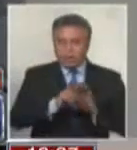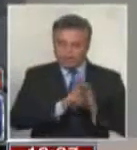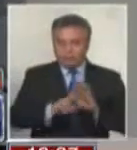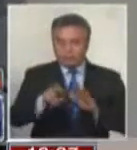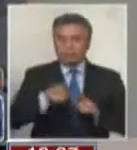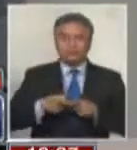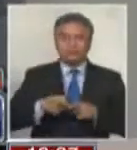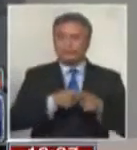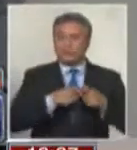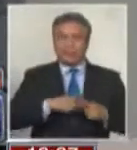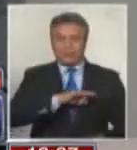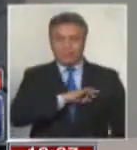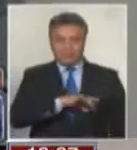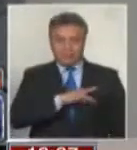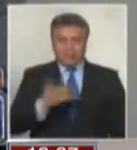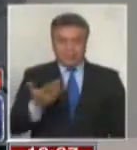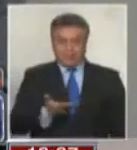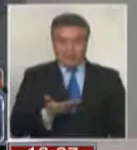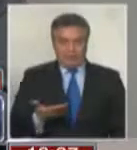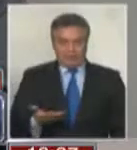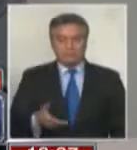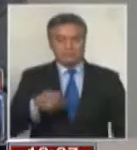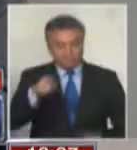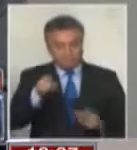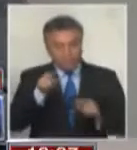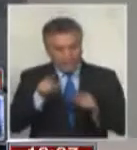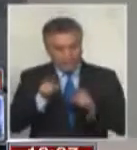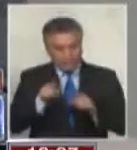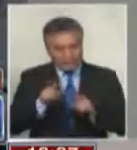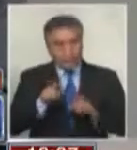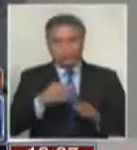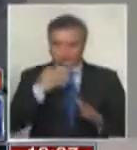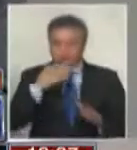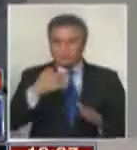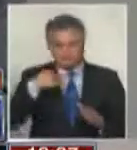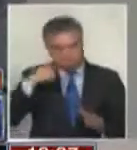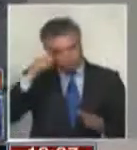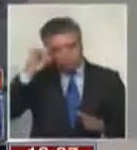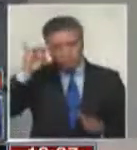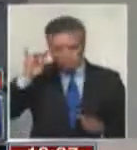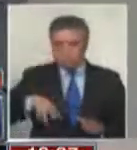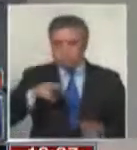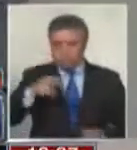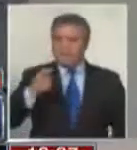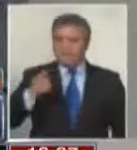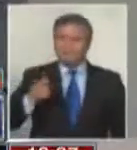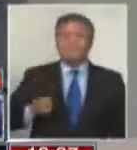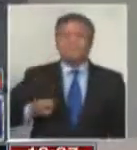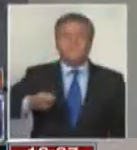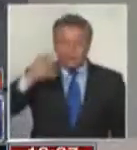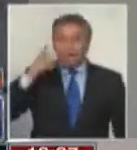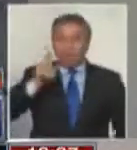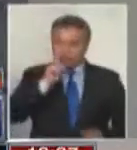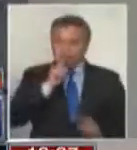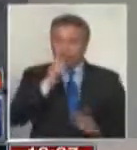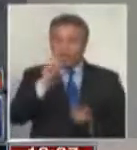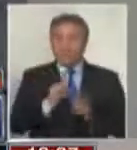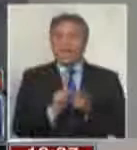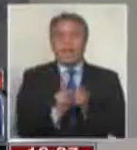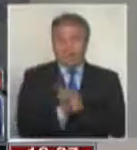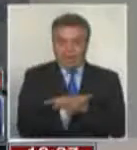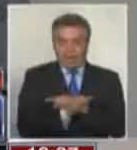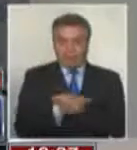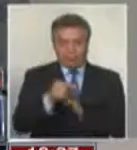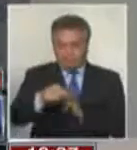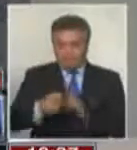de modo que en eso reconocemos valoramos que hay un cambio porque es la